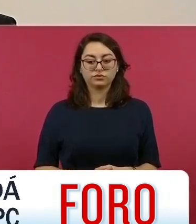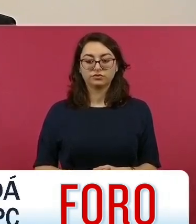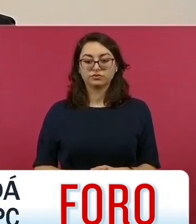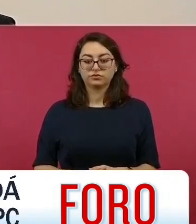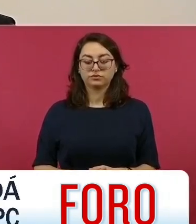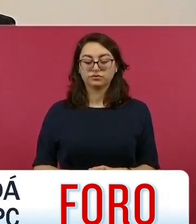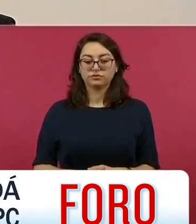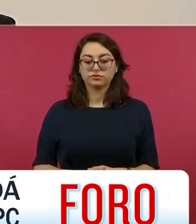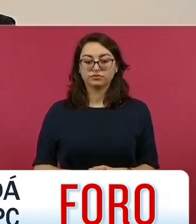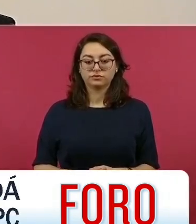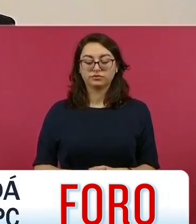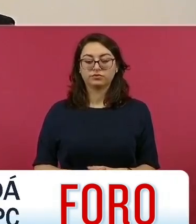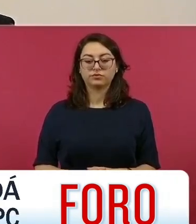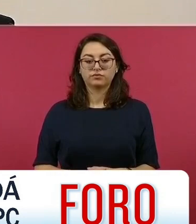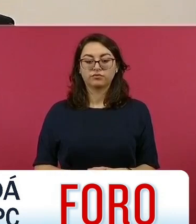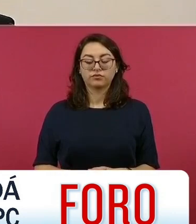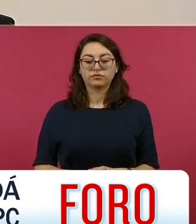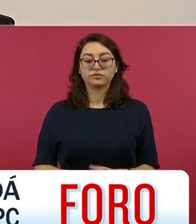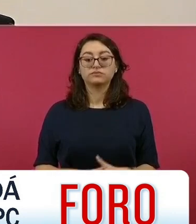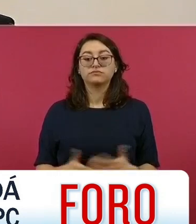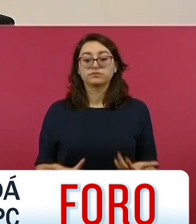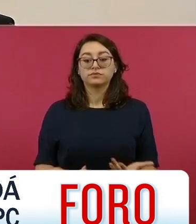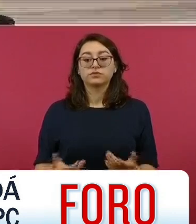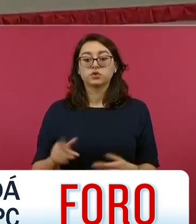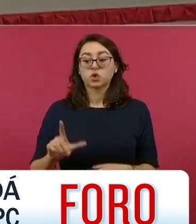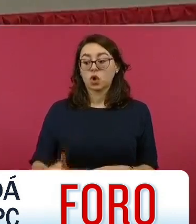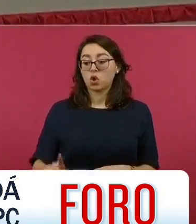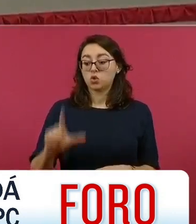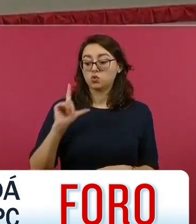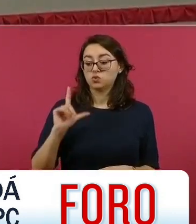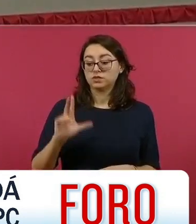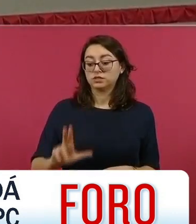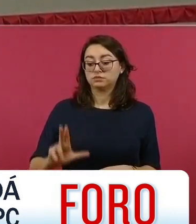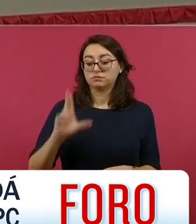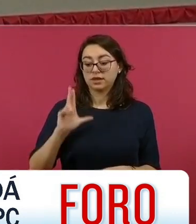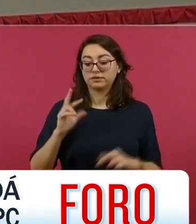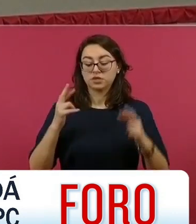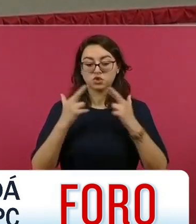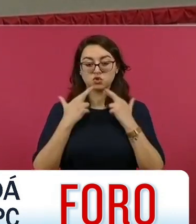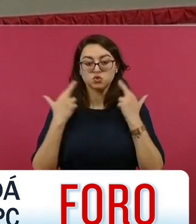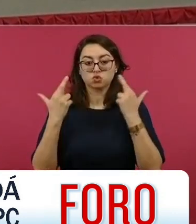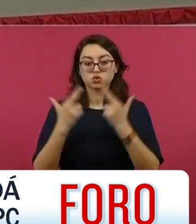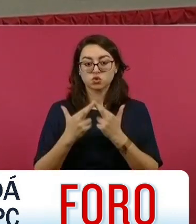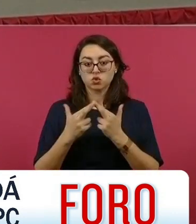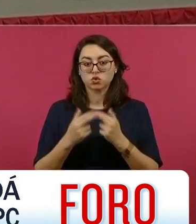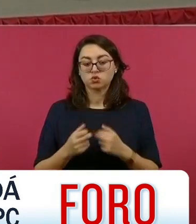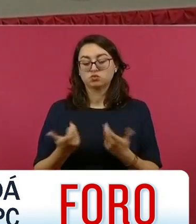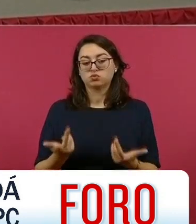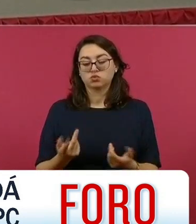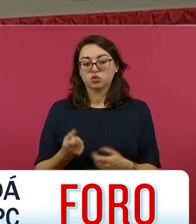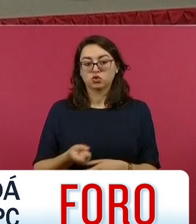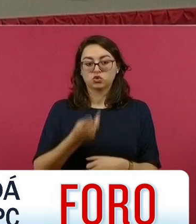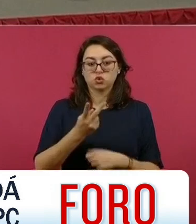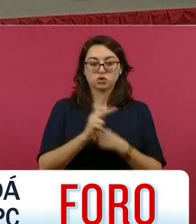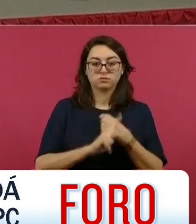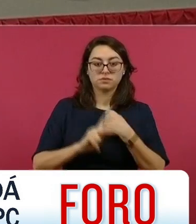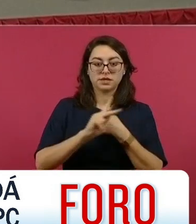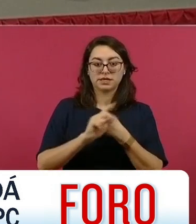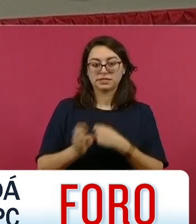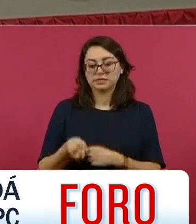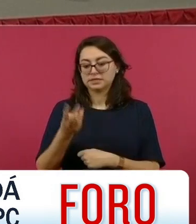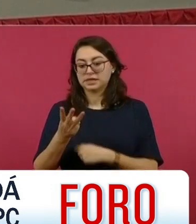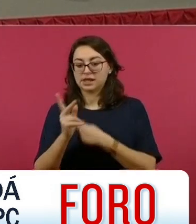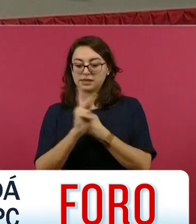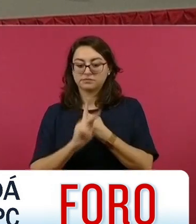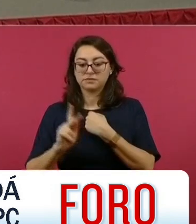celebradas el lunes y el martes en Palacio Nacional con las delegaciones de Estados Unidos y Canadá. Indicó que coincidieron en continuar